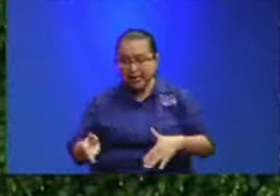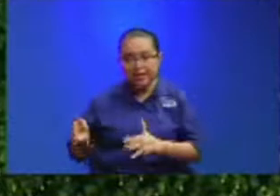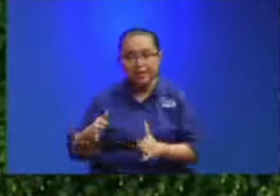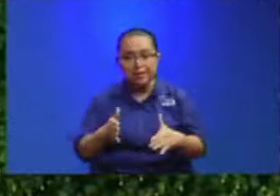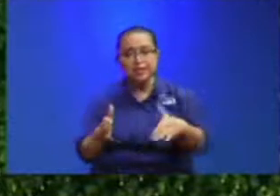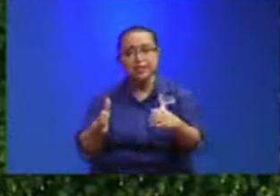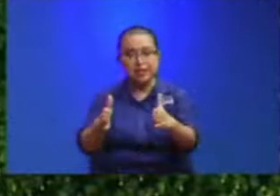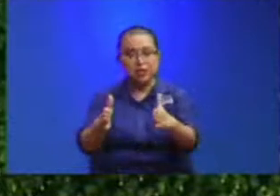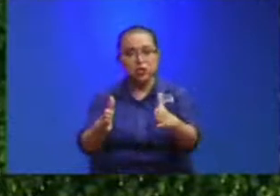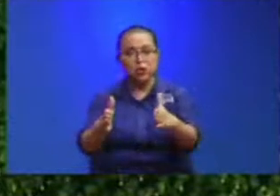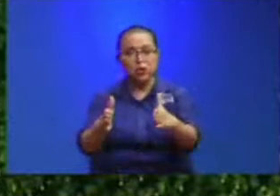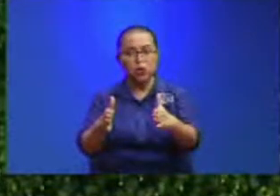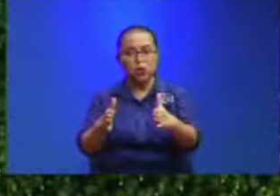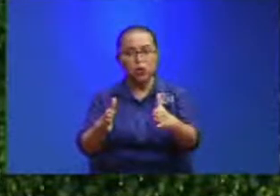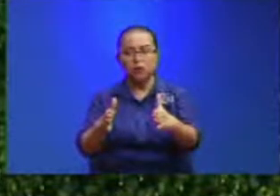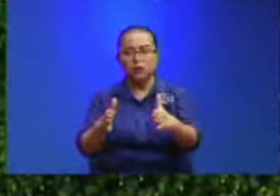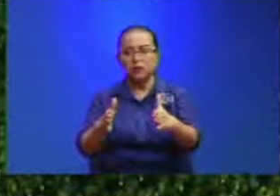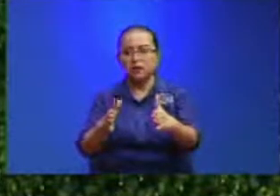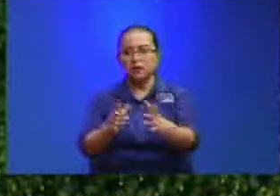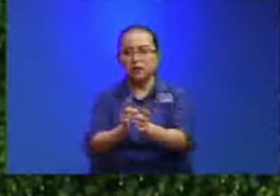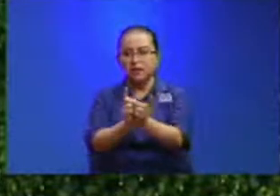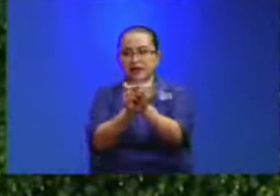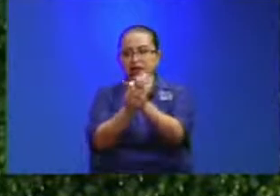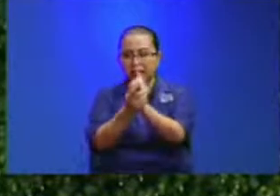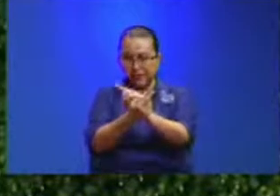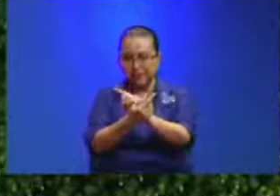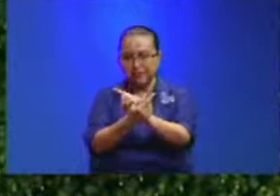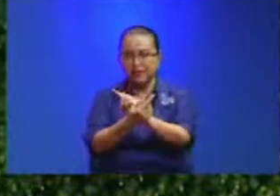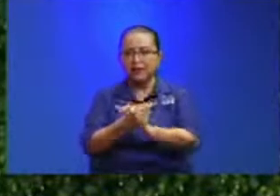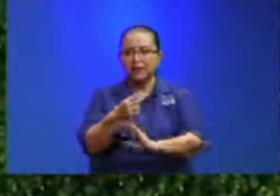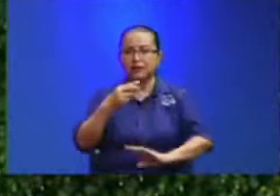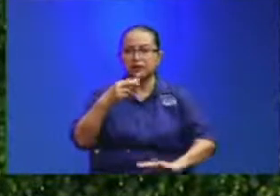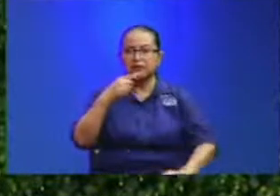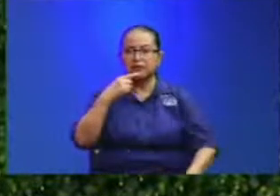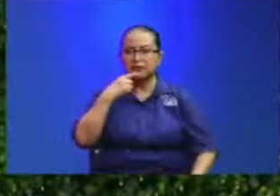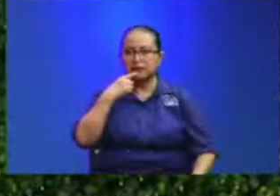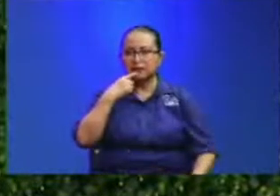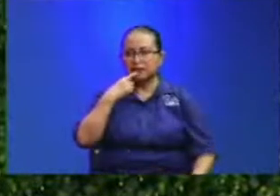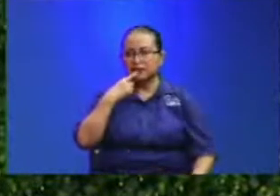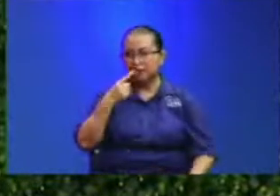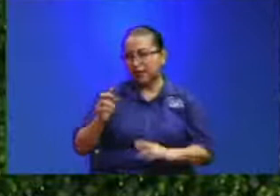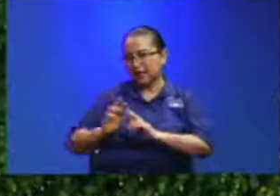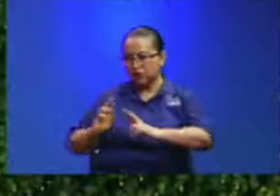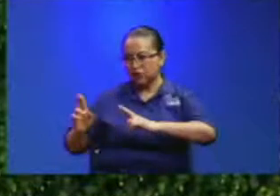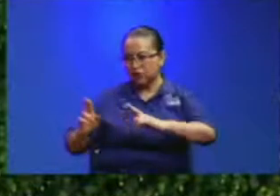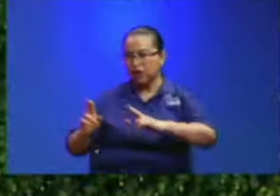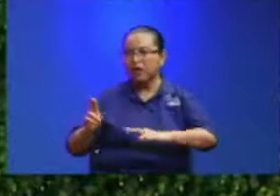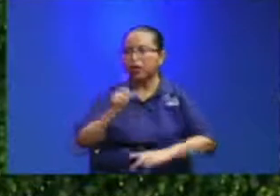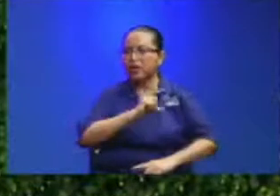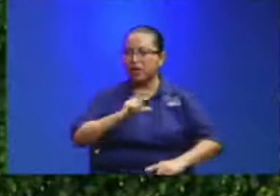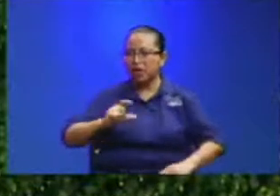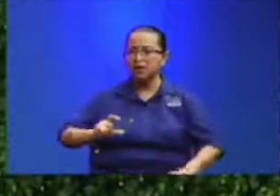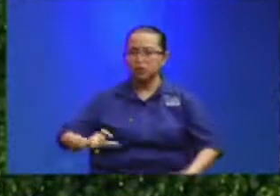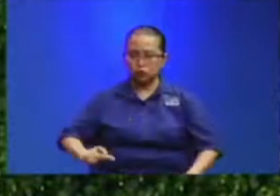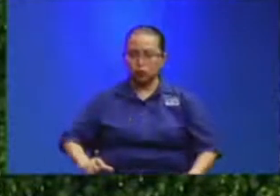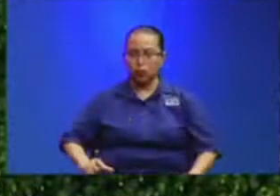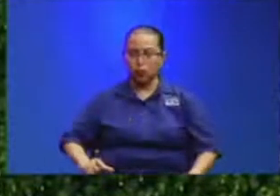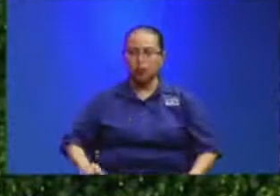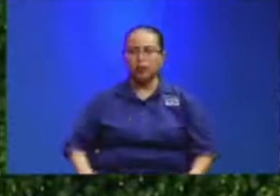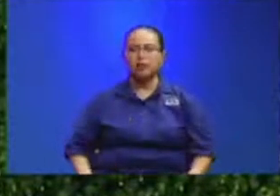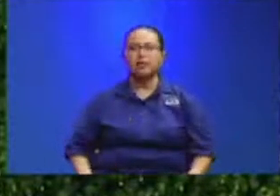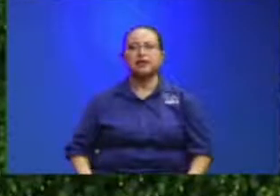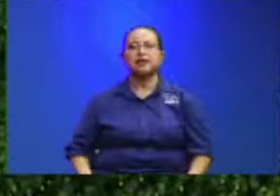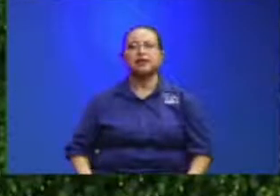empieza a convertirse no solamente para referirse a cristo como tal sino la